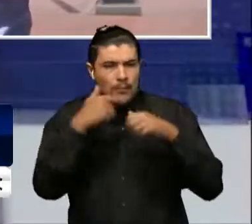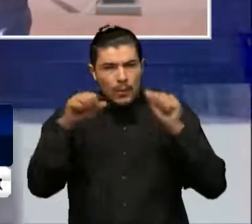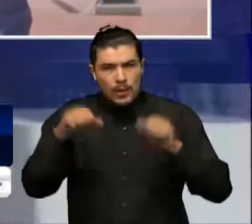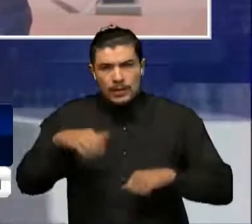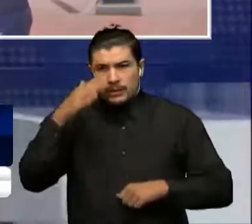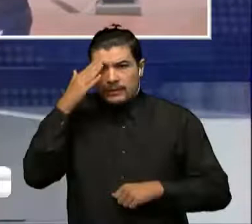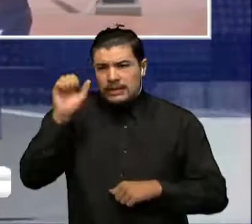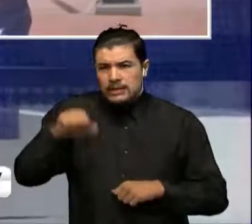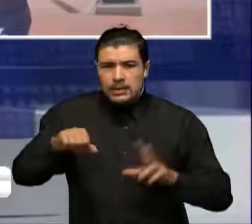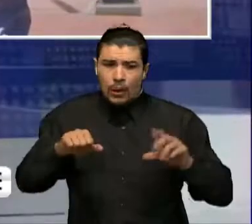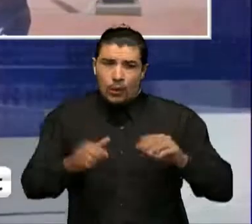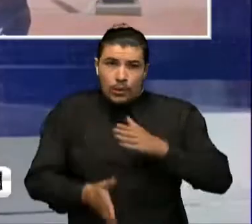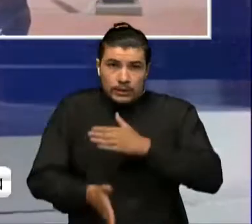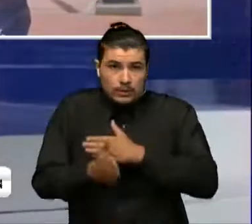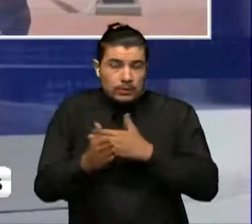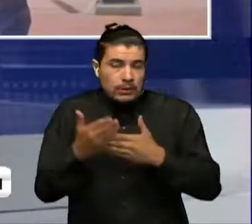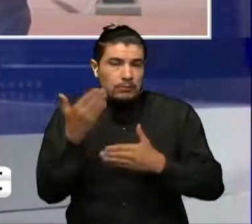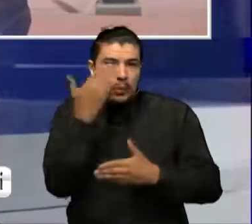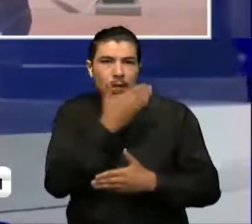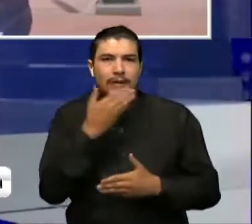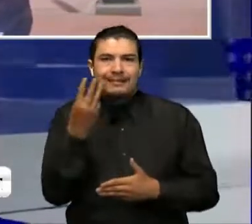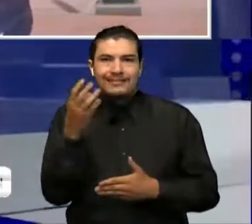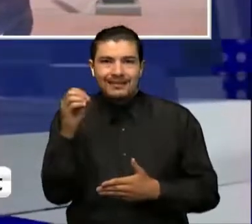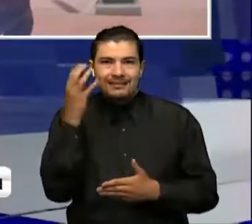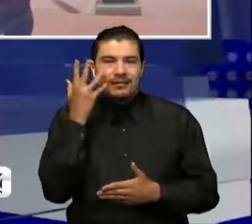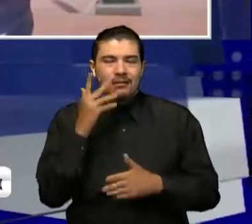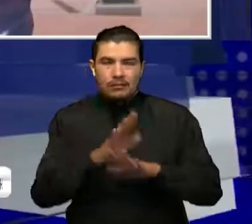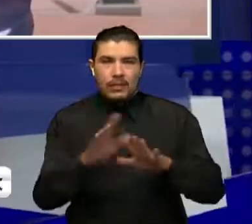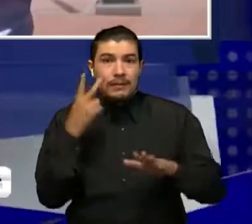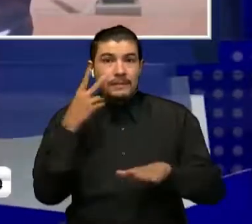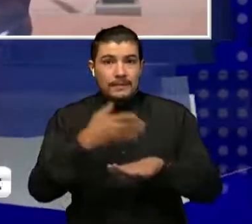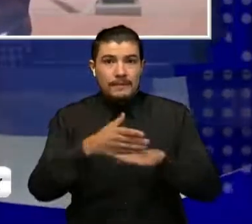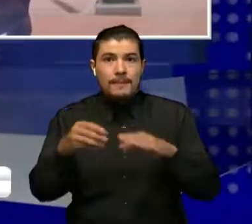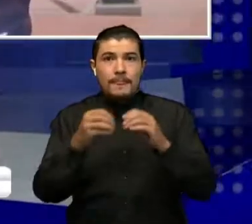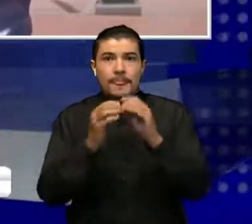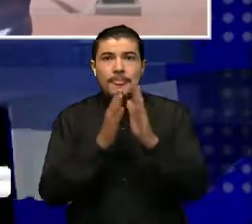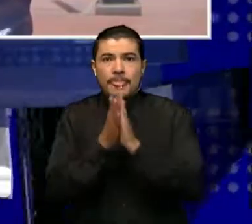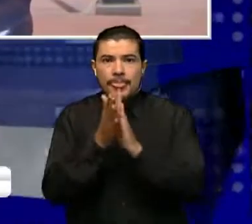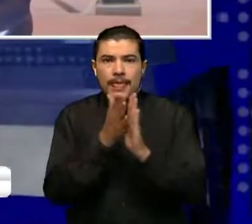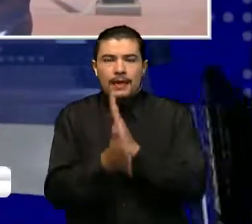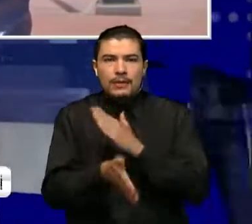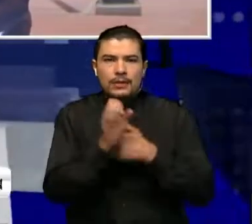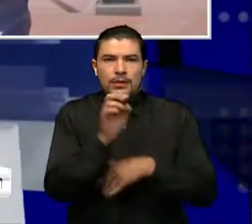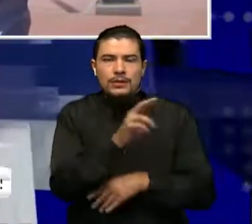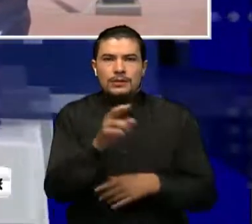continuidad con la cámara de jesús' única de su caño en el norte de santander raúl rolando castro para oriente noticias muy buenas tardes